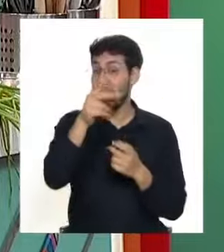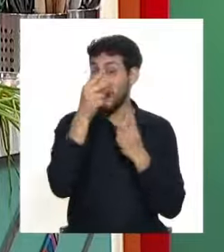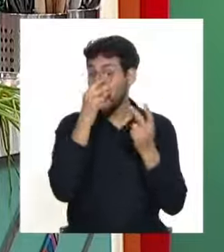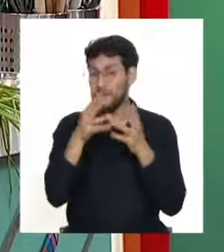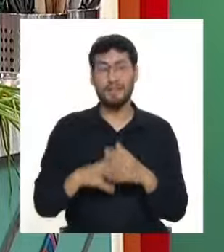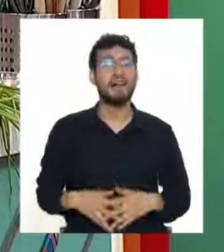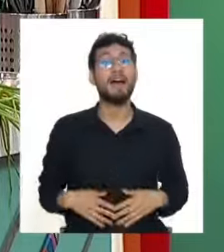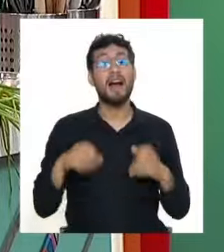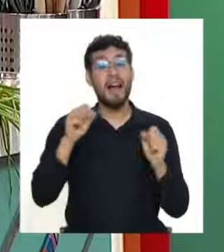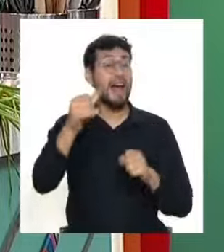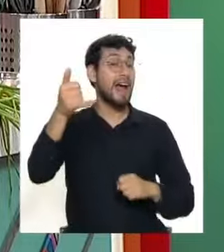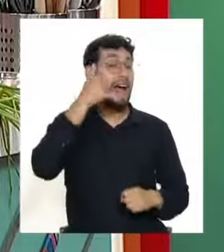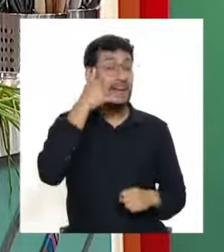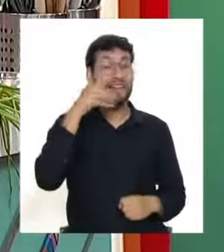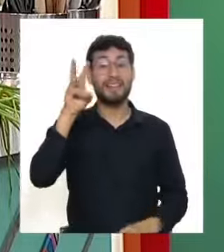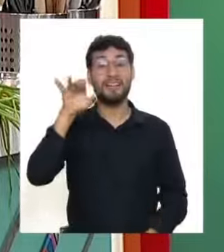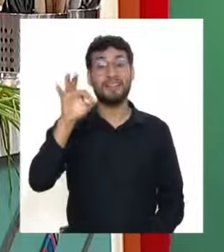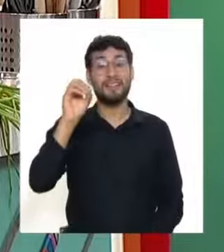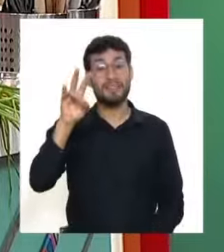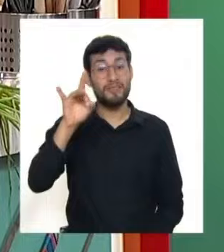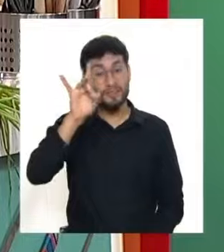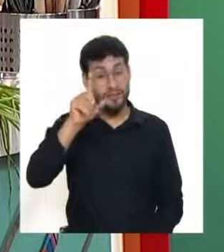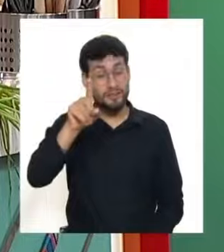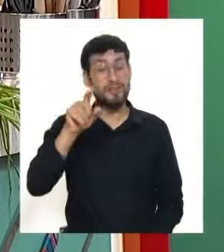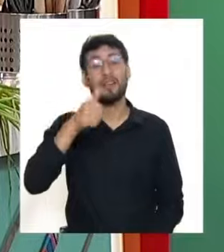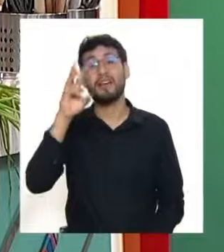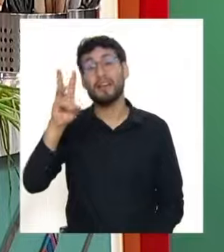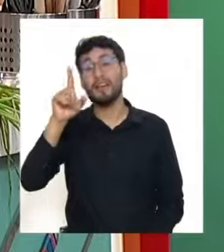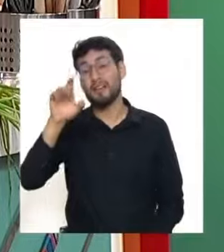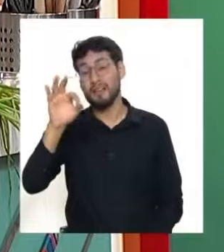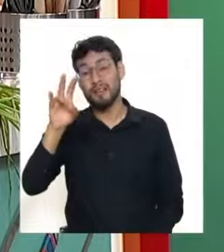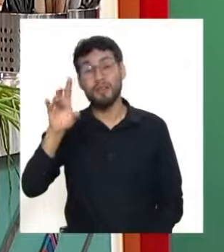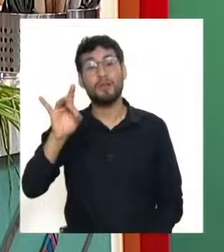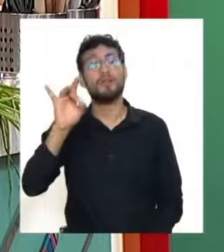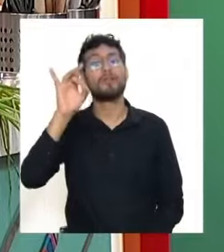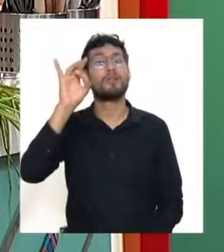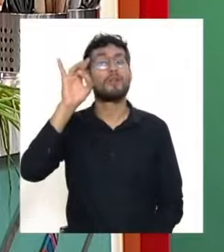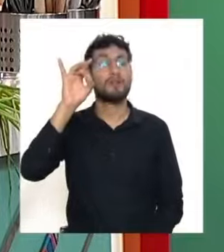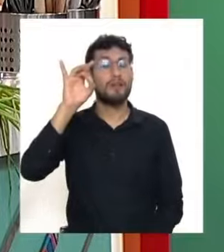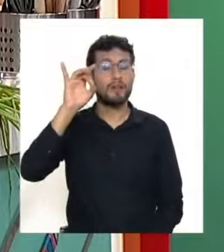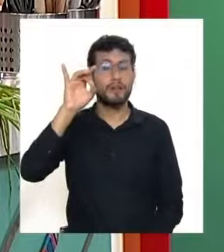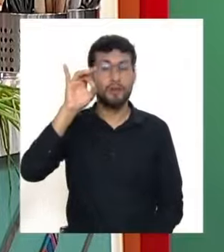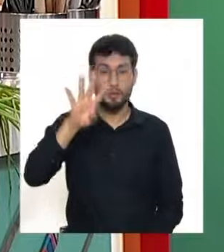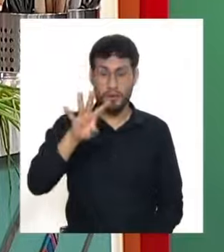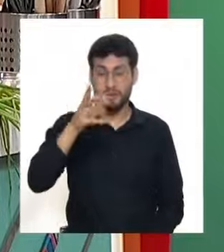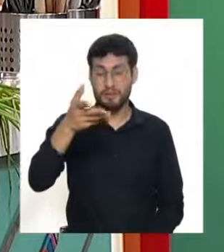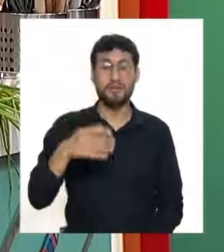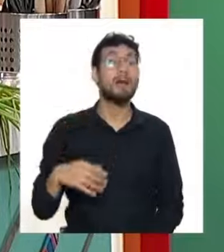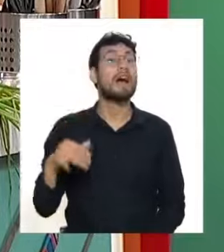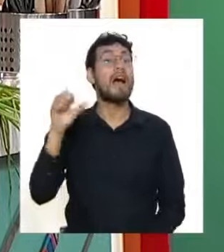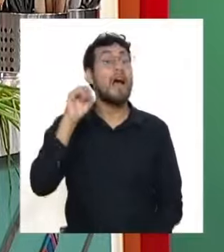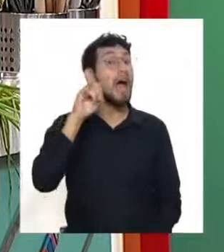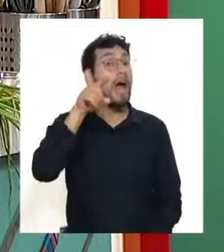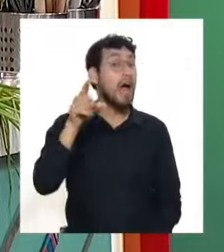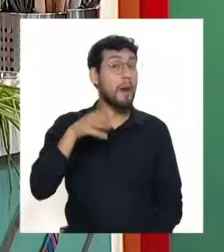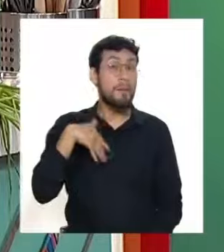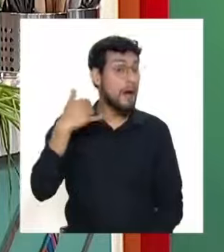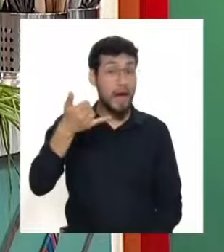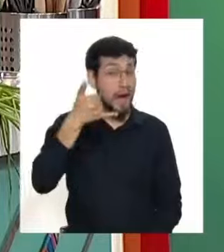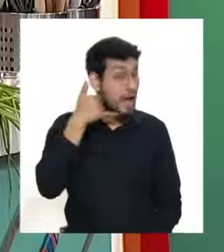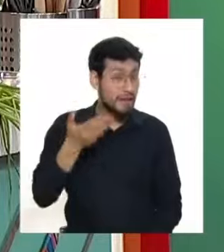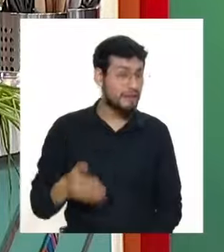viendo, denos una llamadita al 619-0781 o también nos pueden llamar al 619-0784. Y si no nos puedes